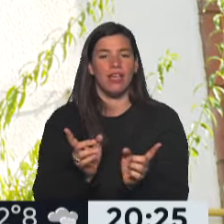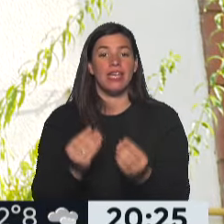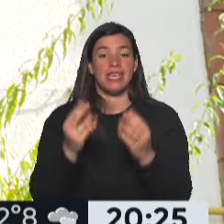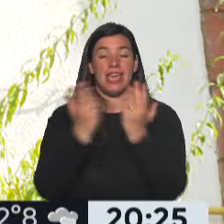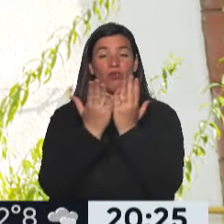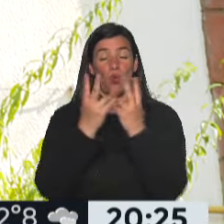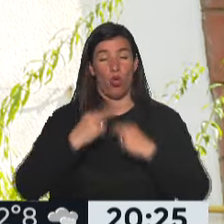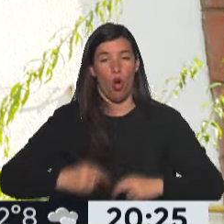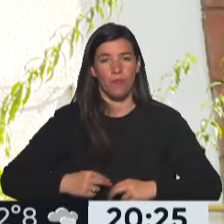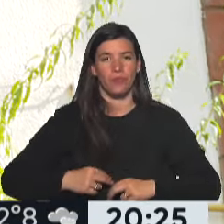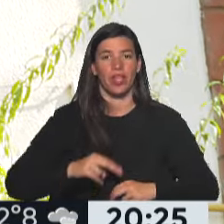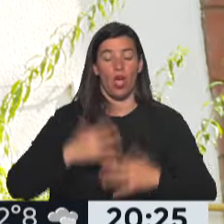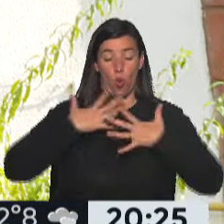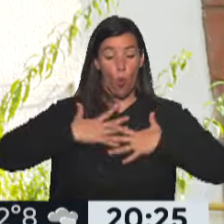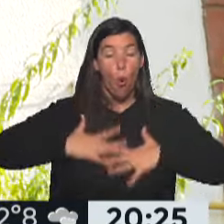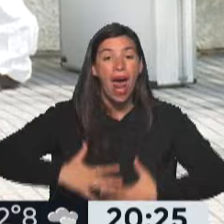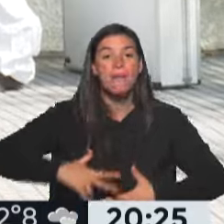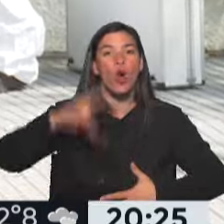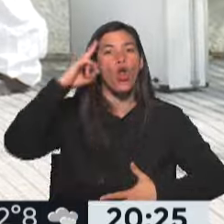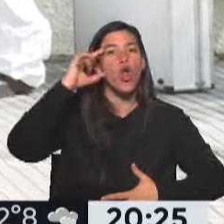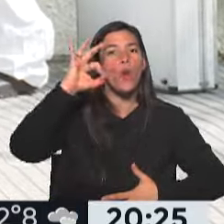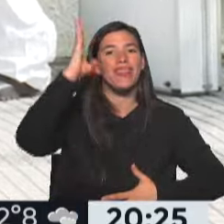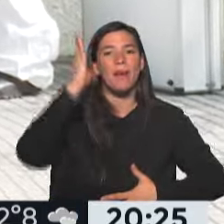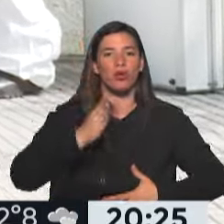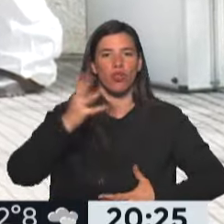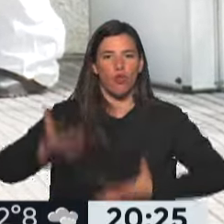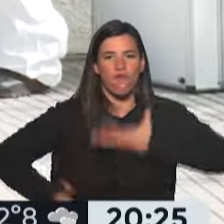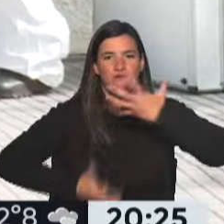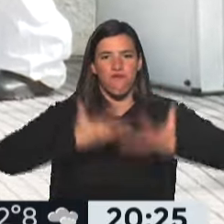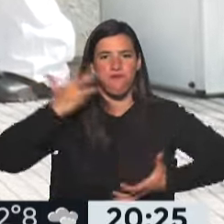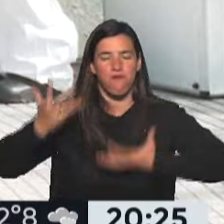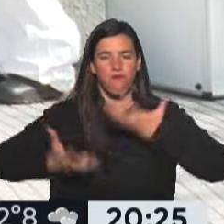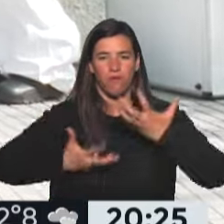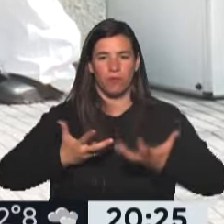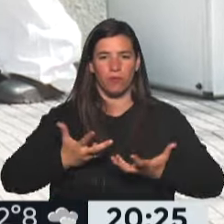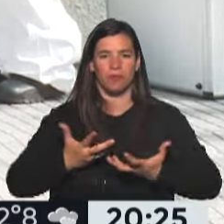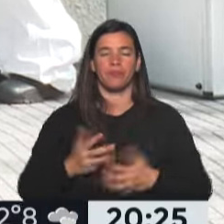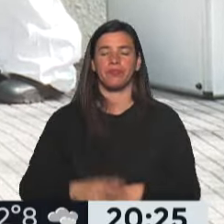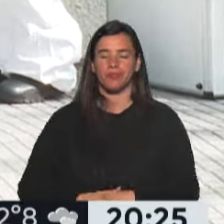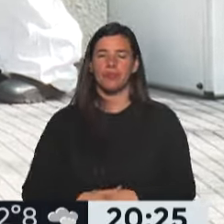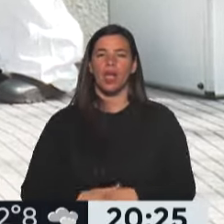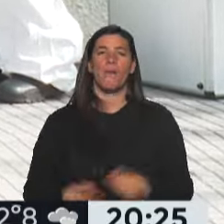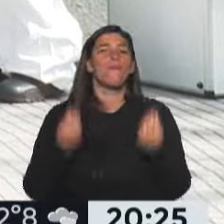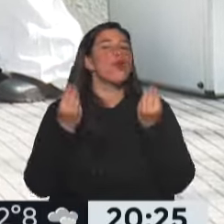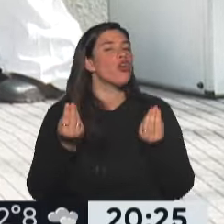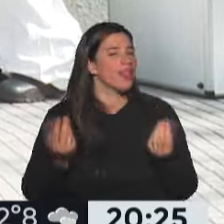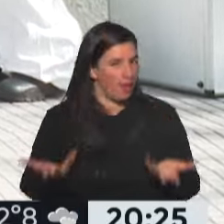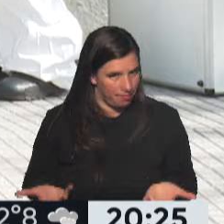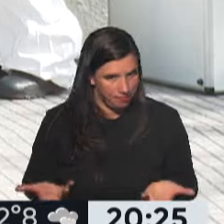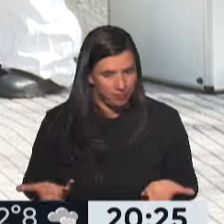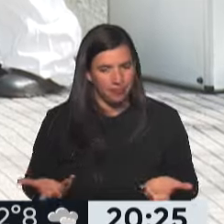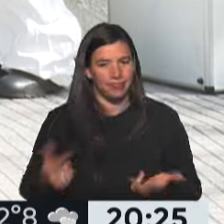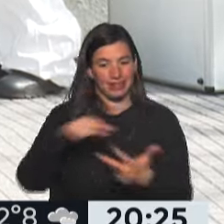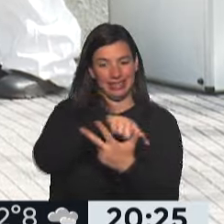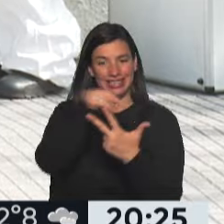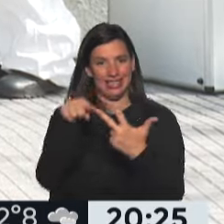el 90% del cuerpo quemado. El tema es que lo que se está tratando son 3 hipótesis diferentes. Una va por el